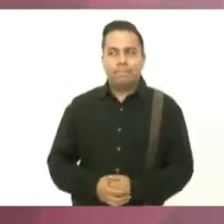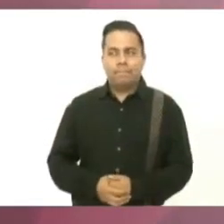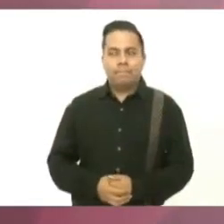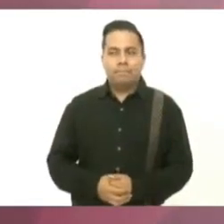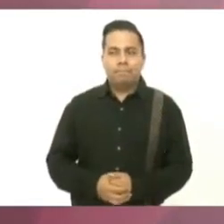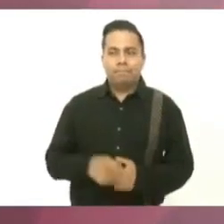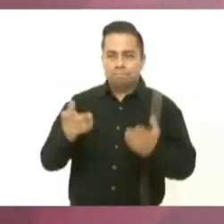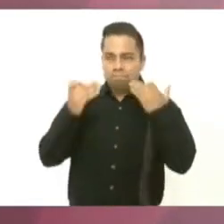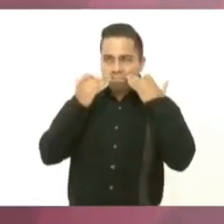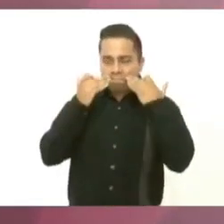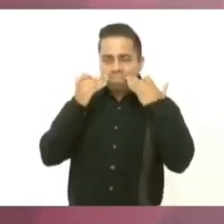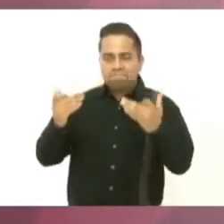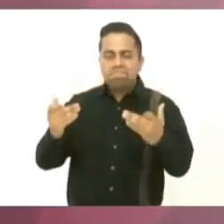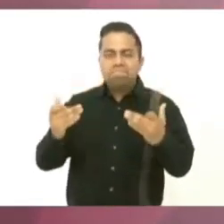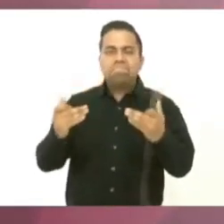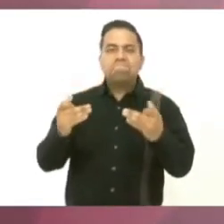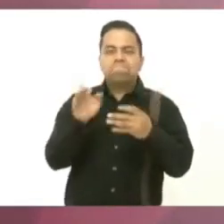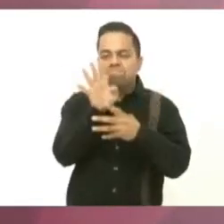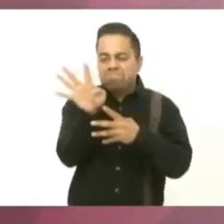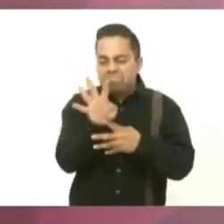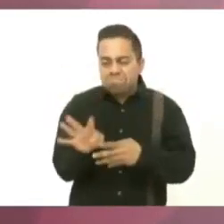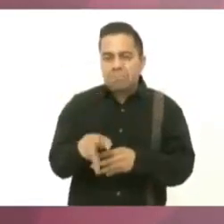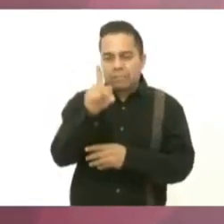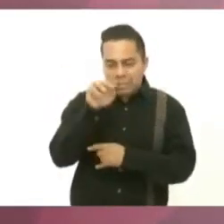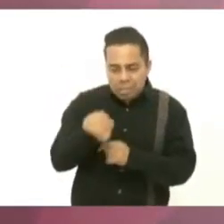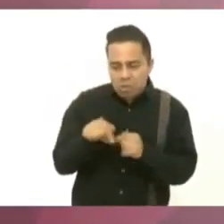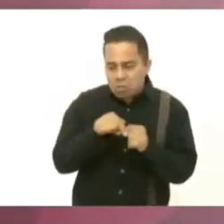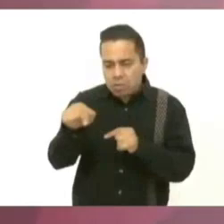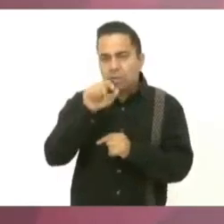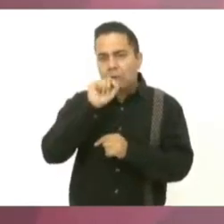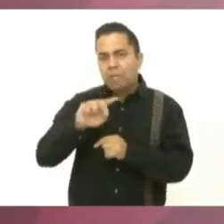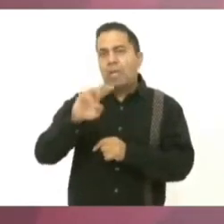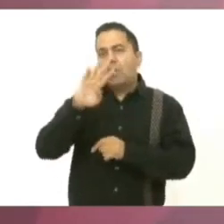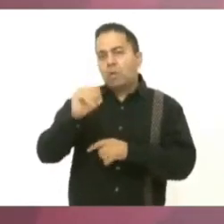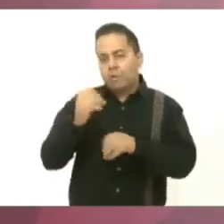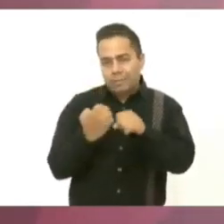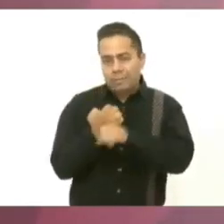se distribuyen los kilómetros en los 9 estados,